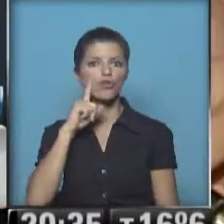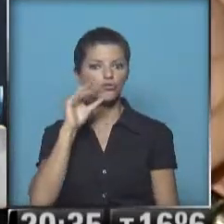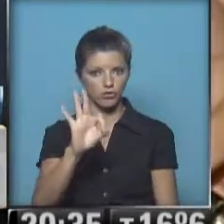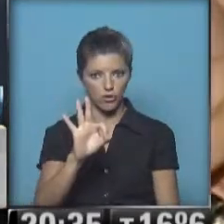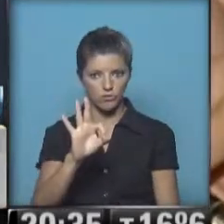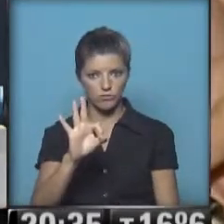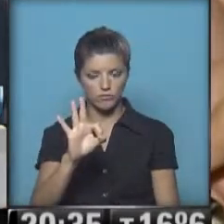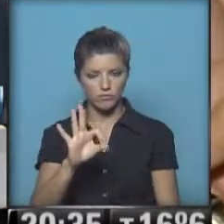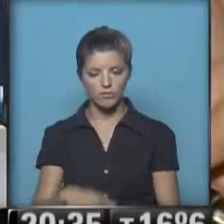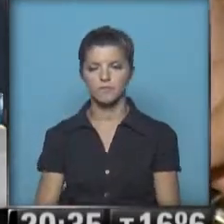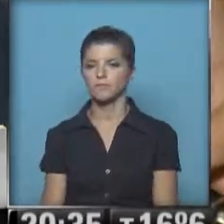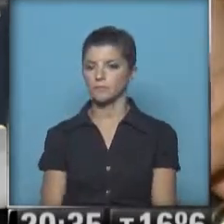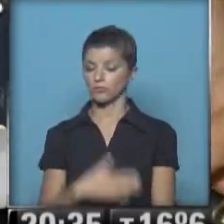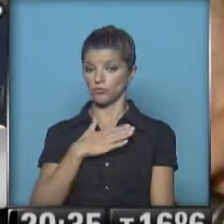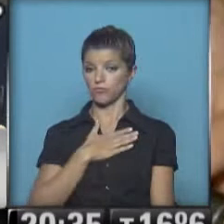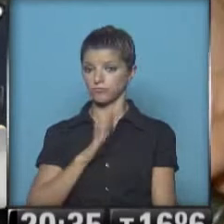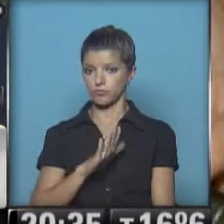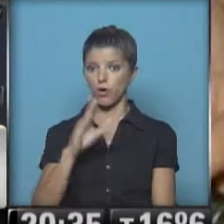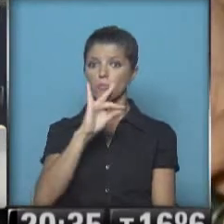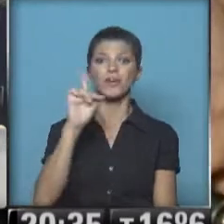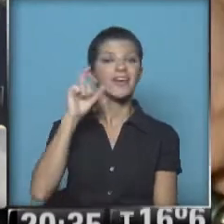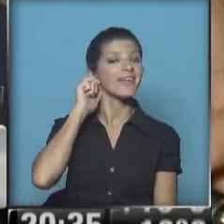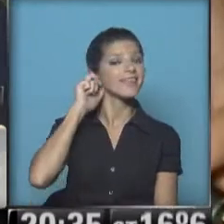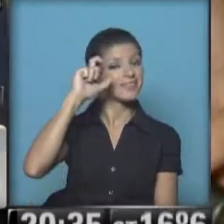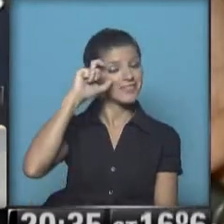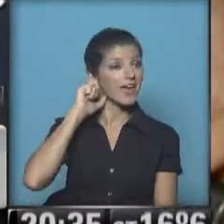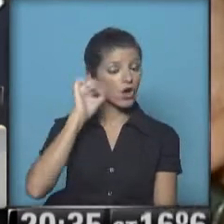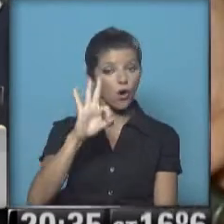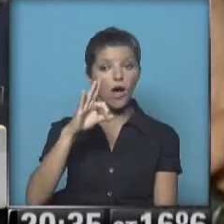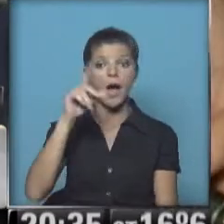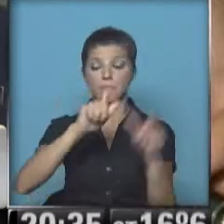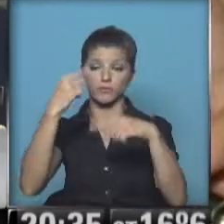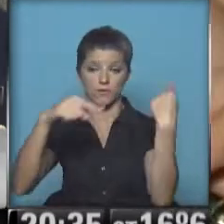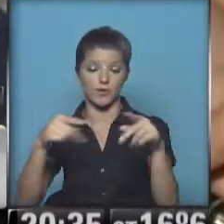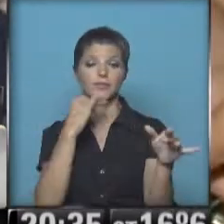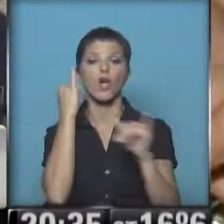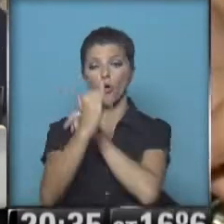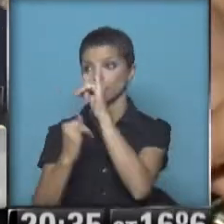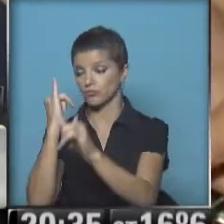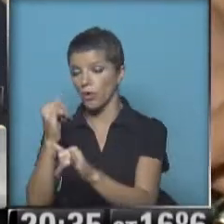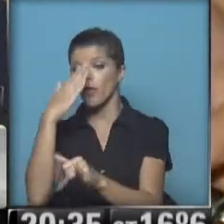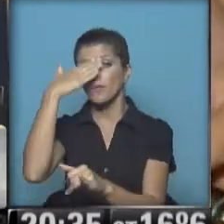Me consta, porque Diego se lo ha contado a gente, después uno termina hablando con un montón de gente